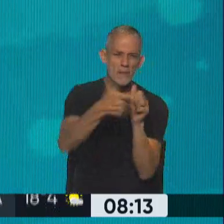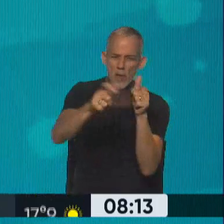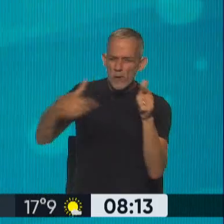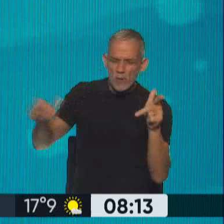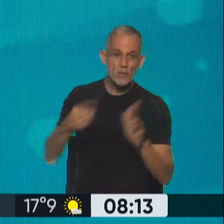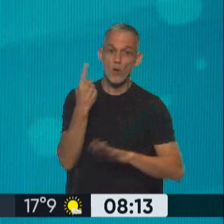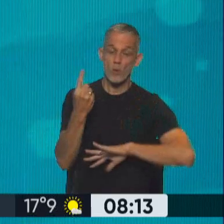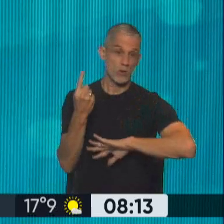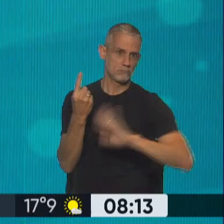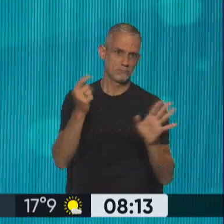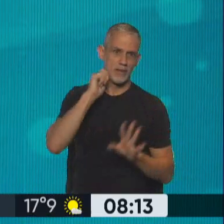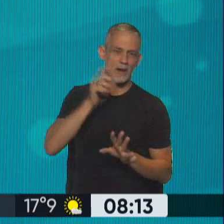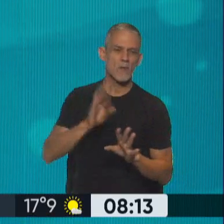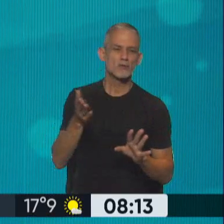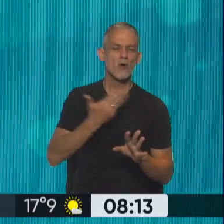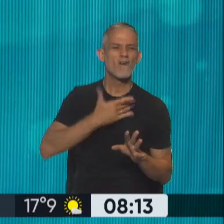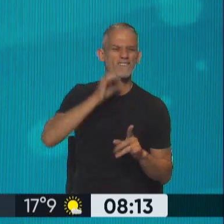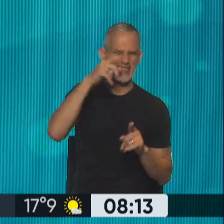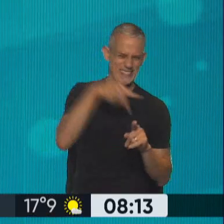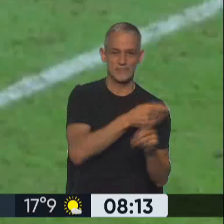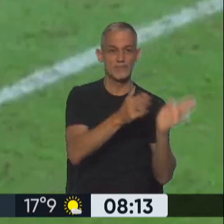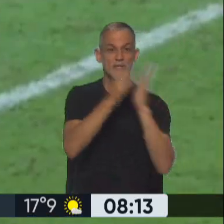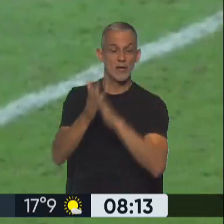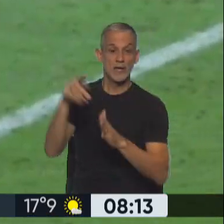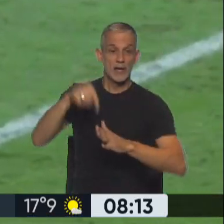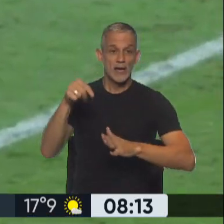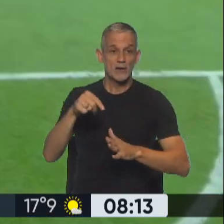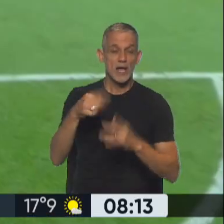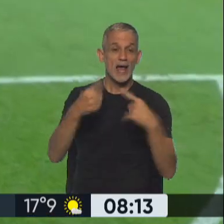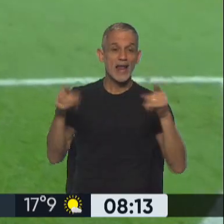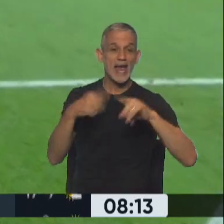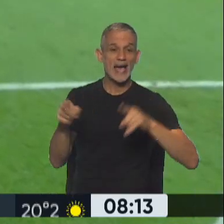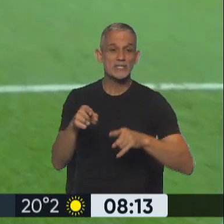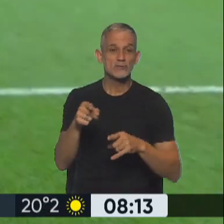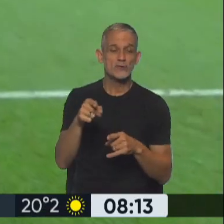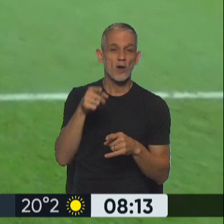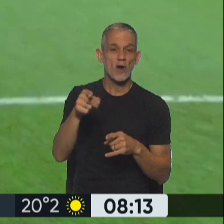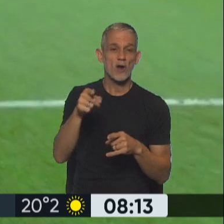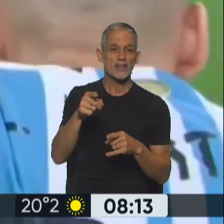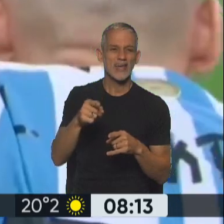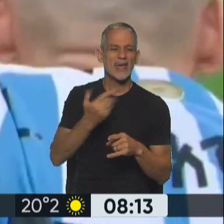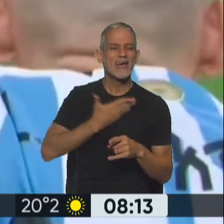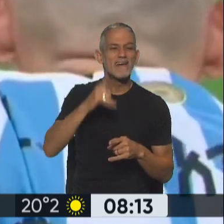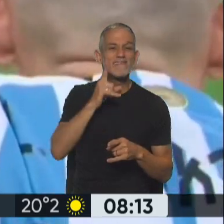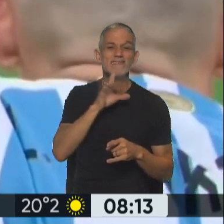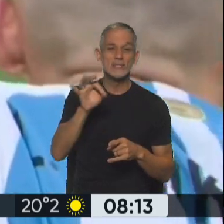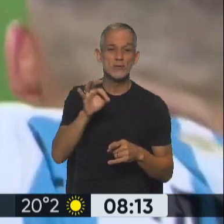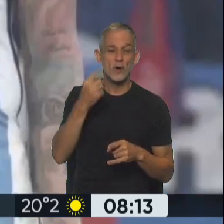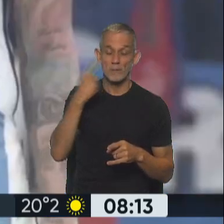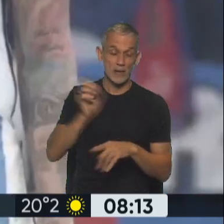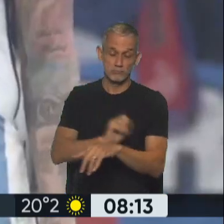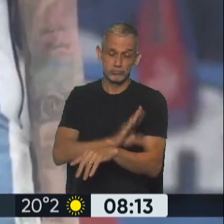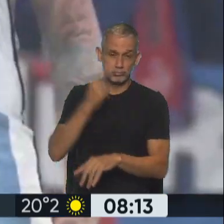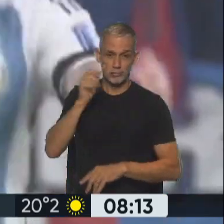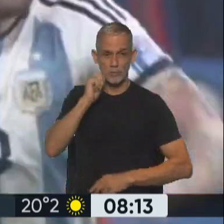hubo uno fantástico de Friends pero este tiene por protagonista la canción brillante sobre el mix de Fito Páez piel de